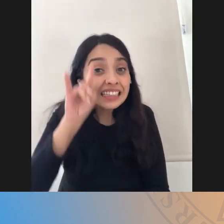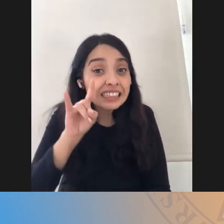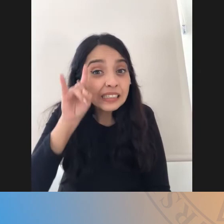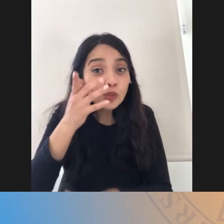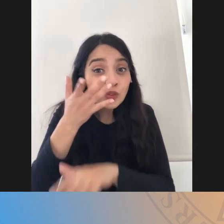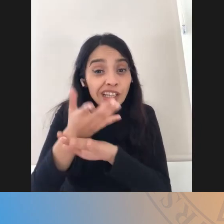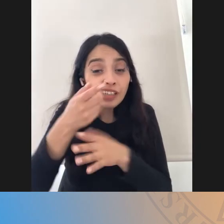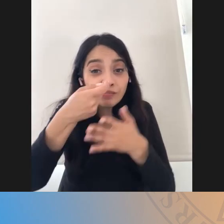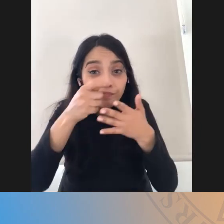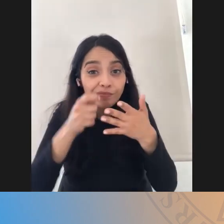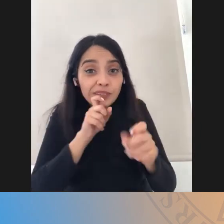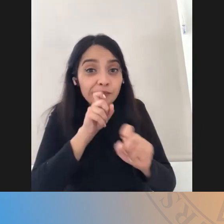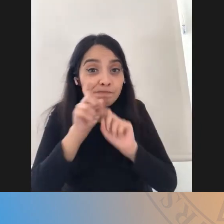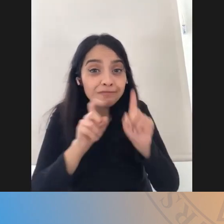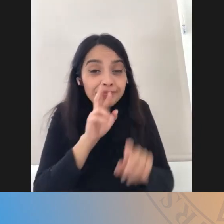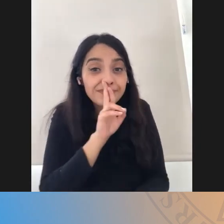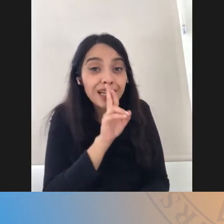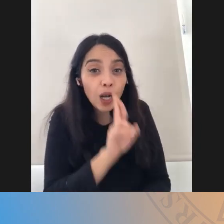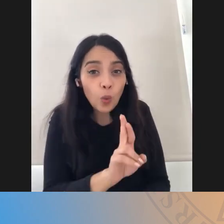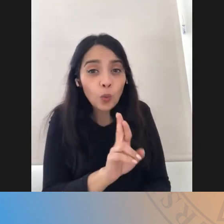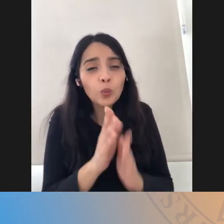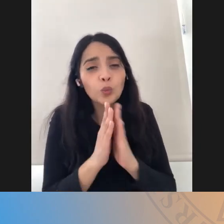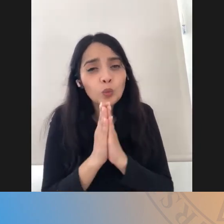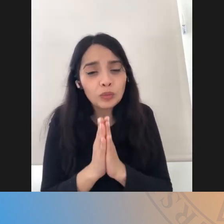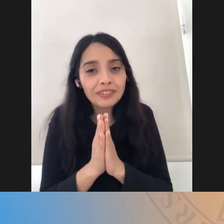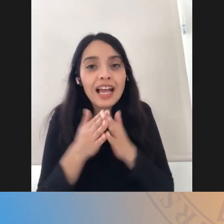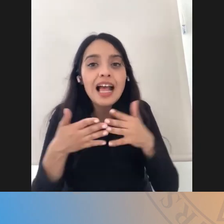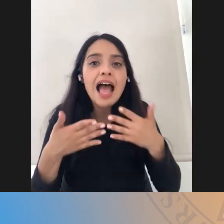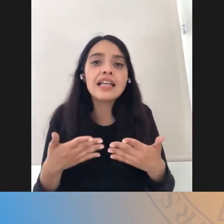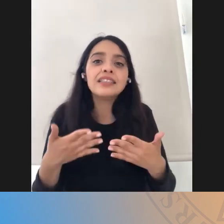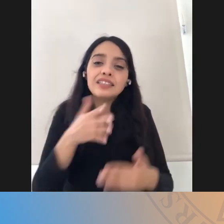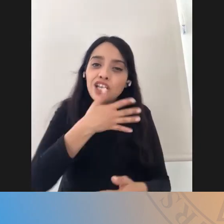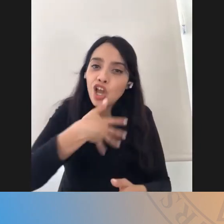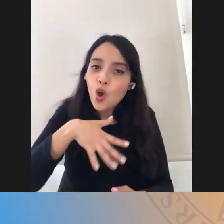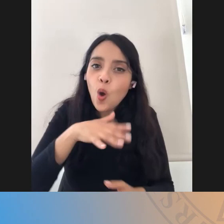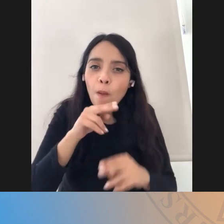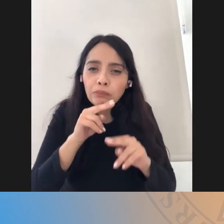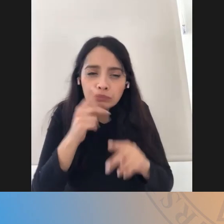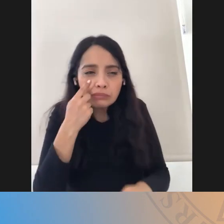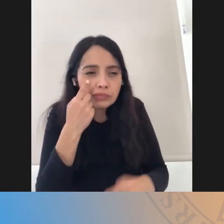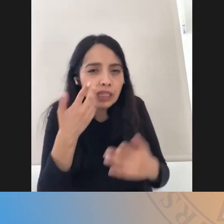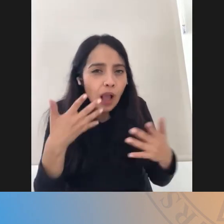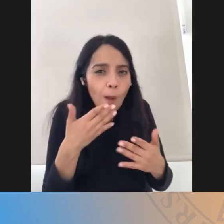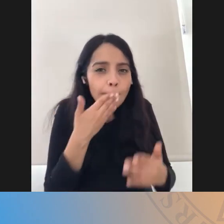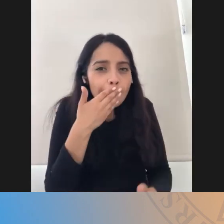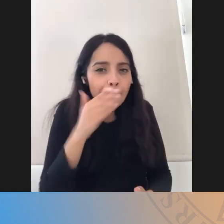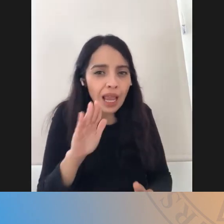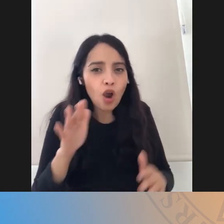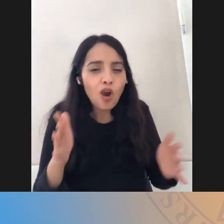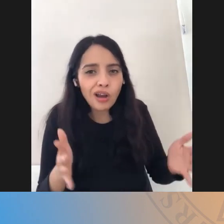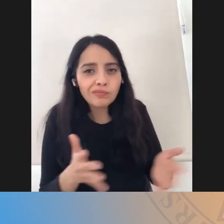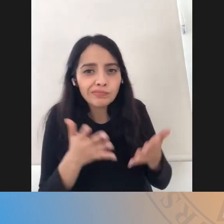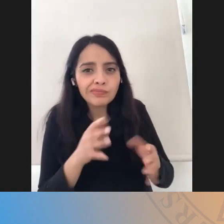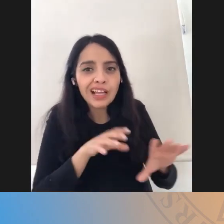tienen que contestar, porque de esa manera podemos ir potenciando, ¿verdad?,